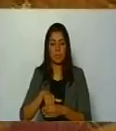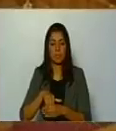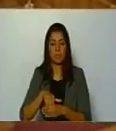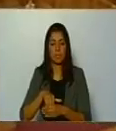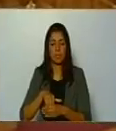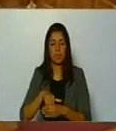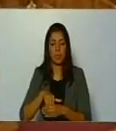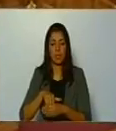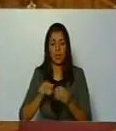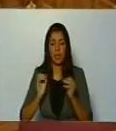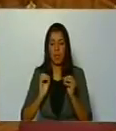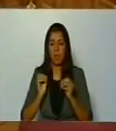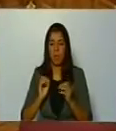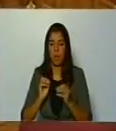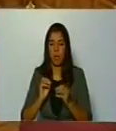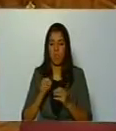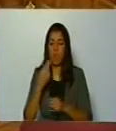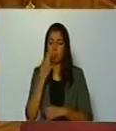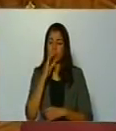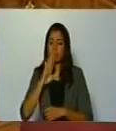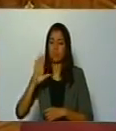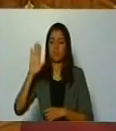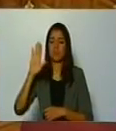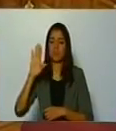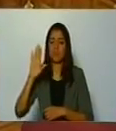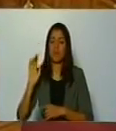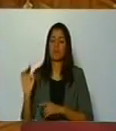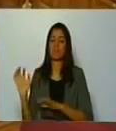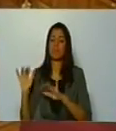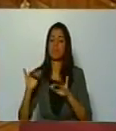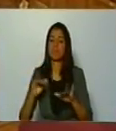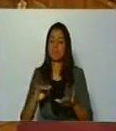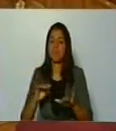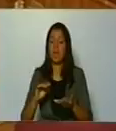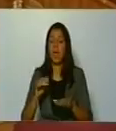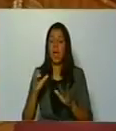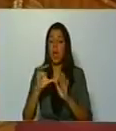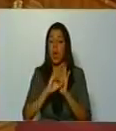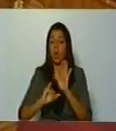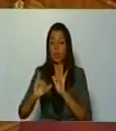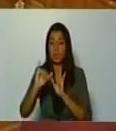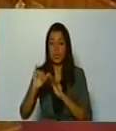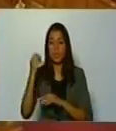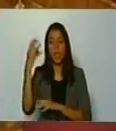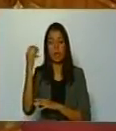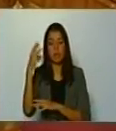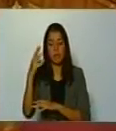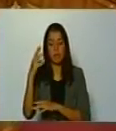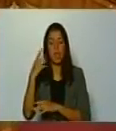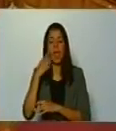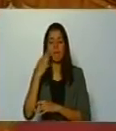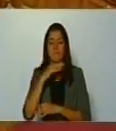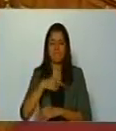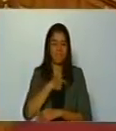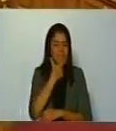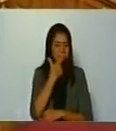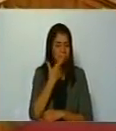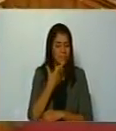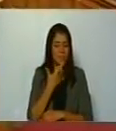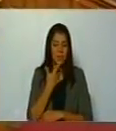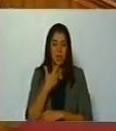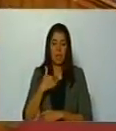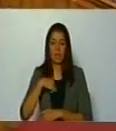como esa vergonzosa juramentación ante la ilegítima constituyente, nos abren las puertas para tener una